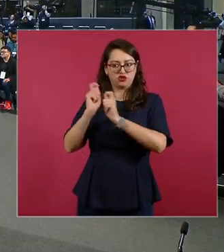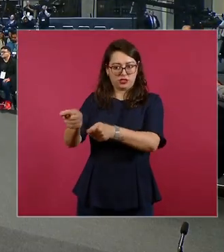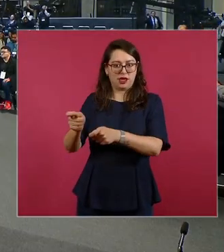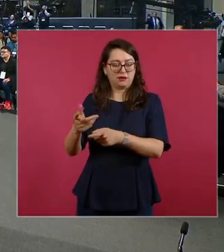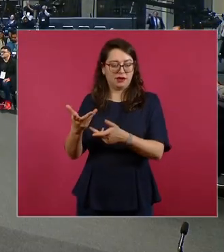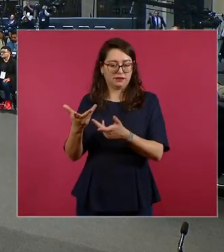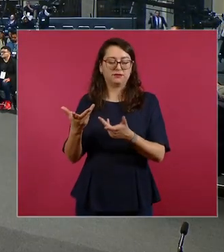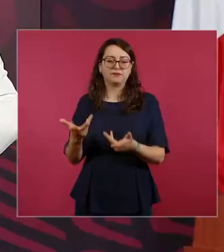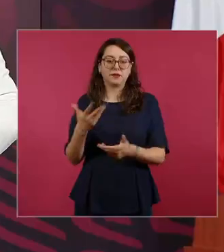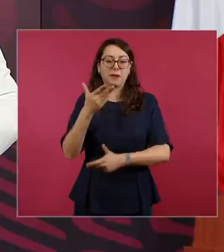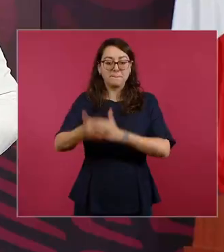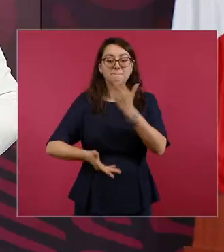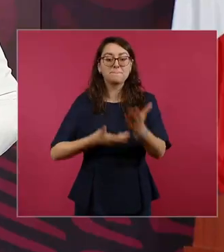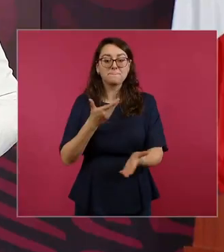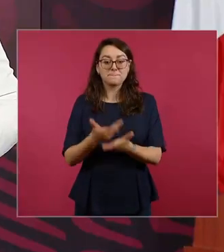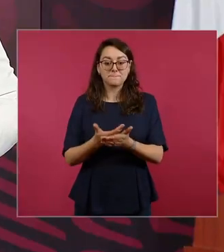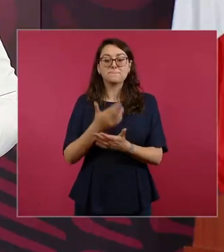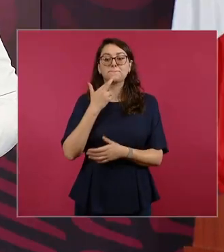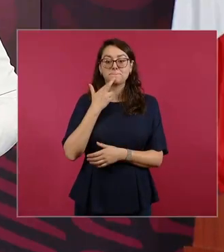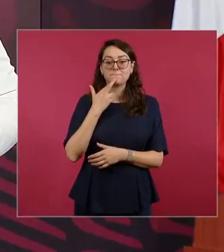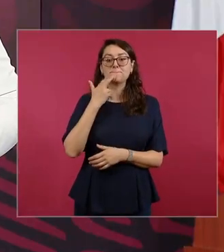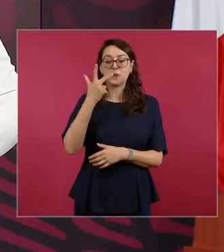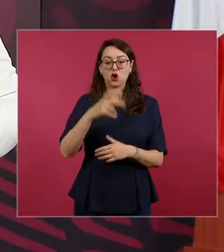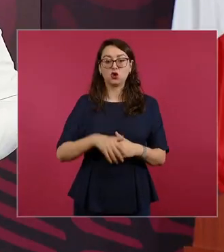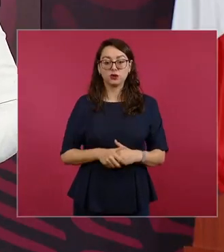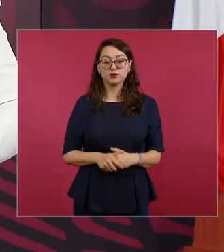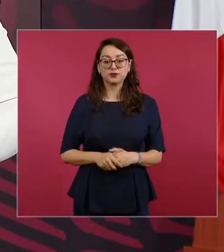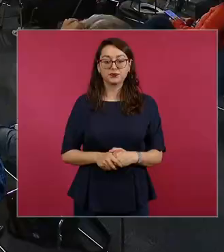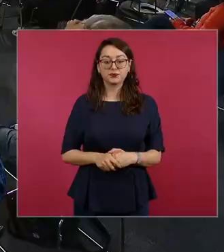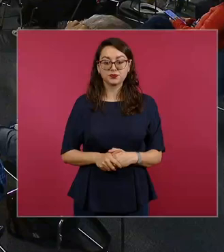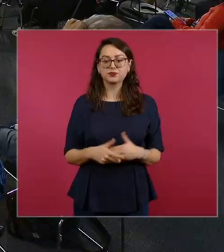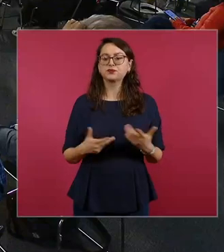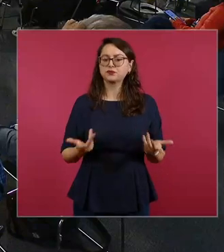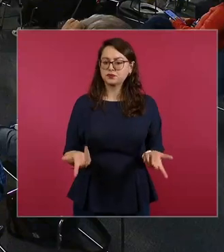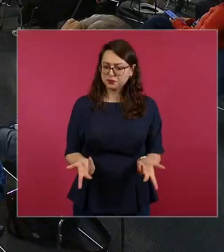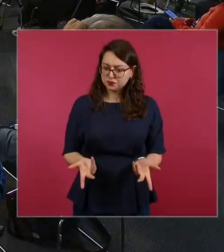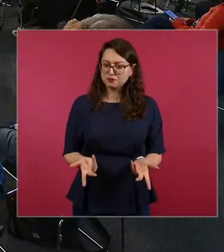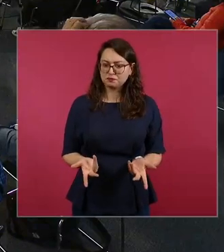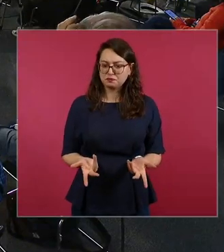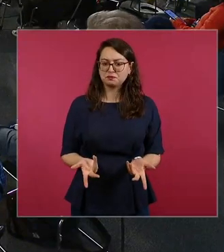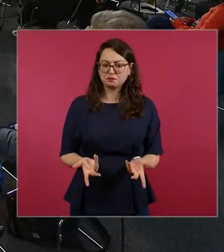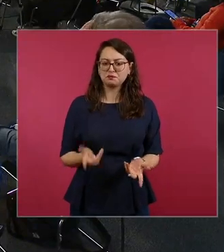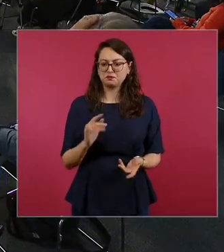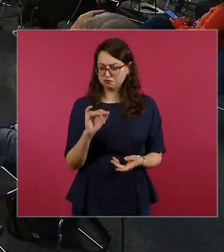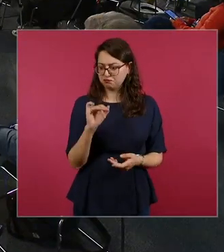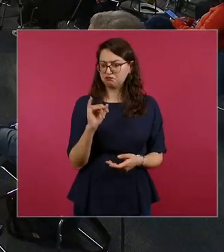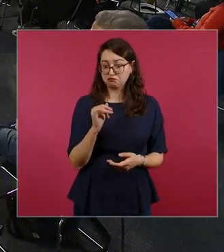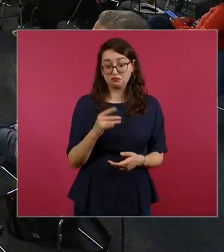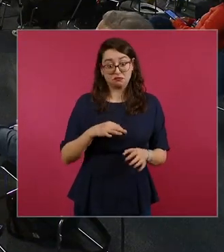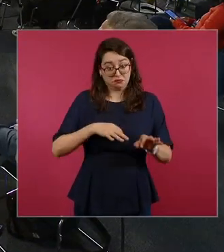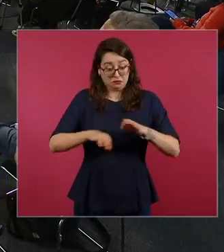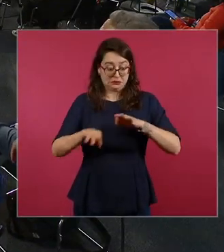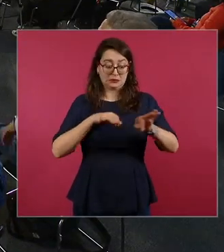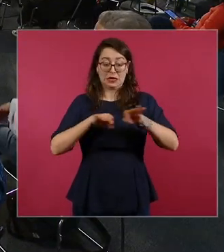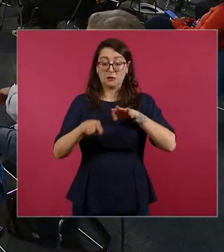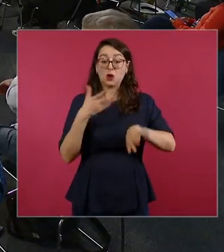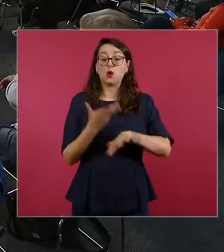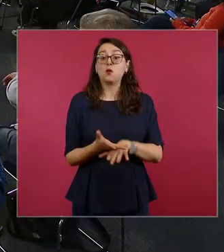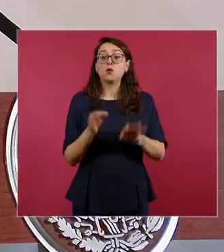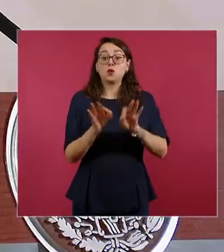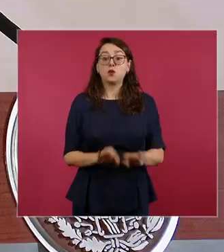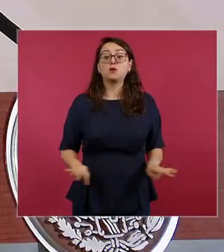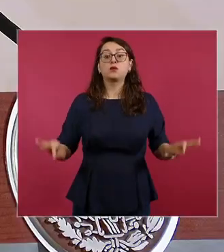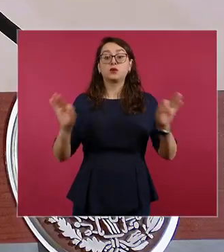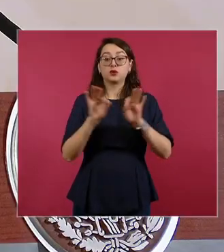servicio a los trabajadores al servicio del Estado entonces claro que es un trabajo importante hoy